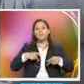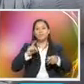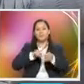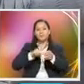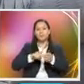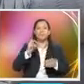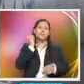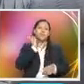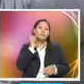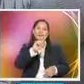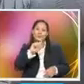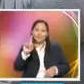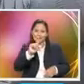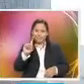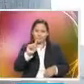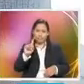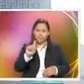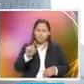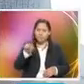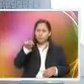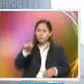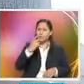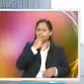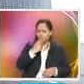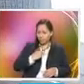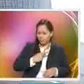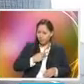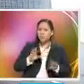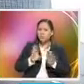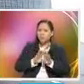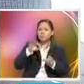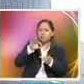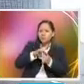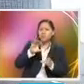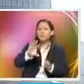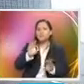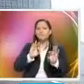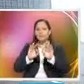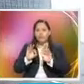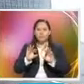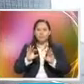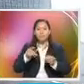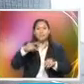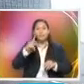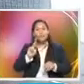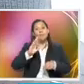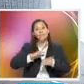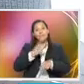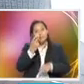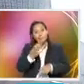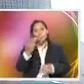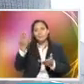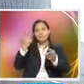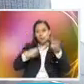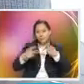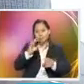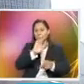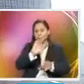diputados. Estos 100 diputados, tú nos dirás muy bien cómo serán elegidos, pero precisamente también por eso vienen un